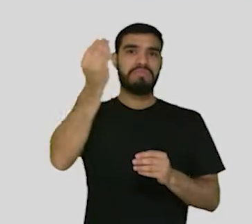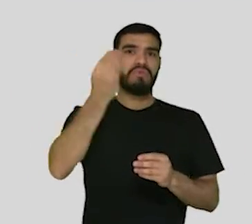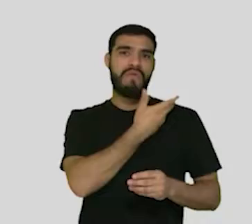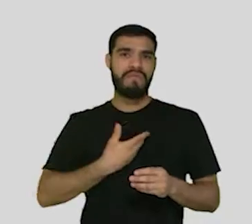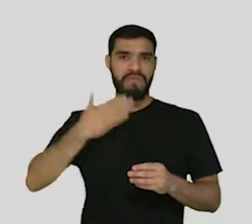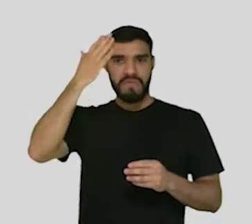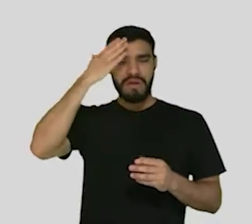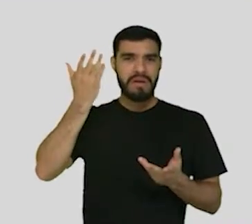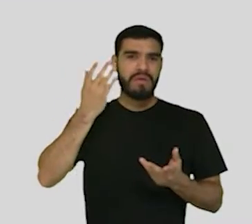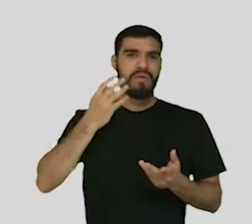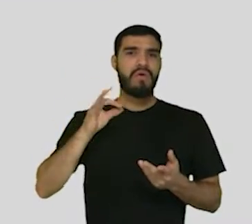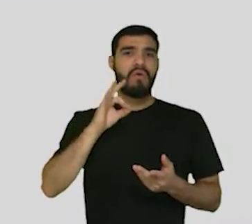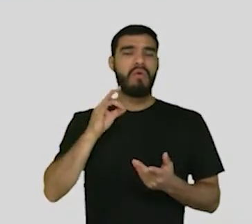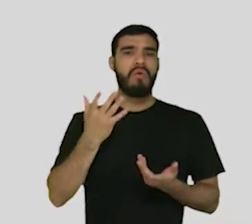picoere